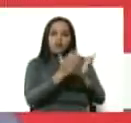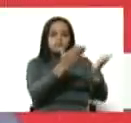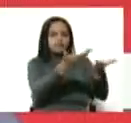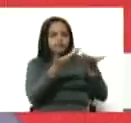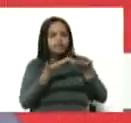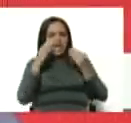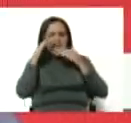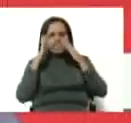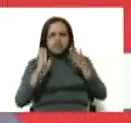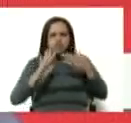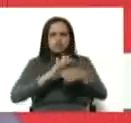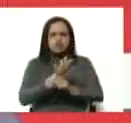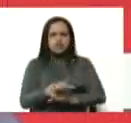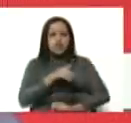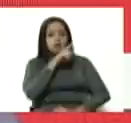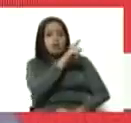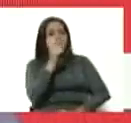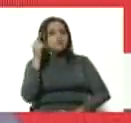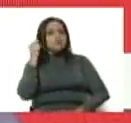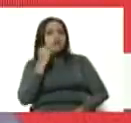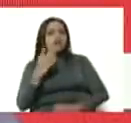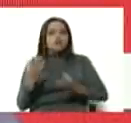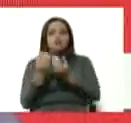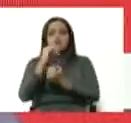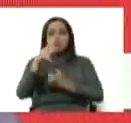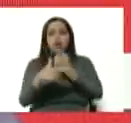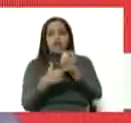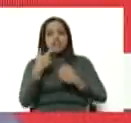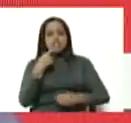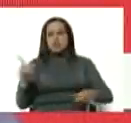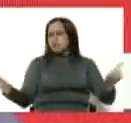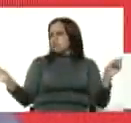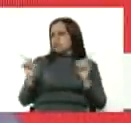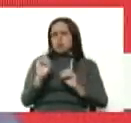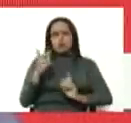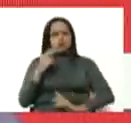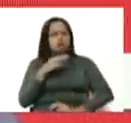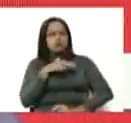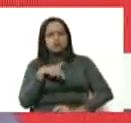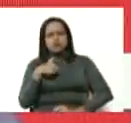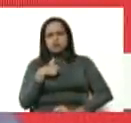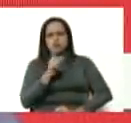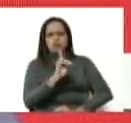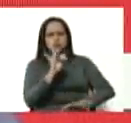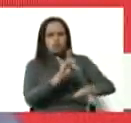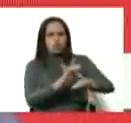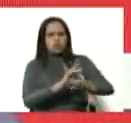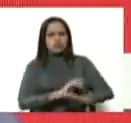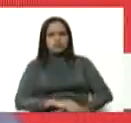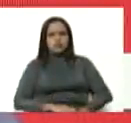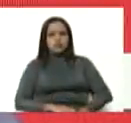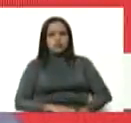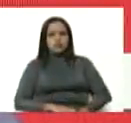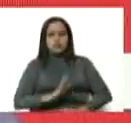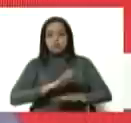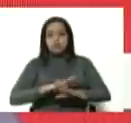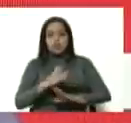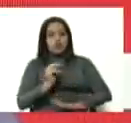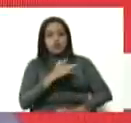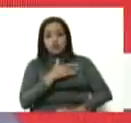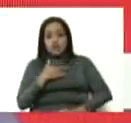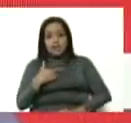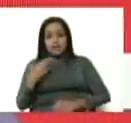Por eso la señora y el señor Guaidó hoy dicen: no, no, nosotros no disponemos de eso. Porque no lo quieren disponer para beneficio del